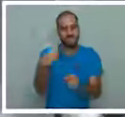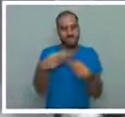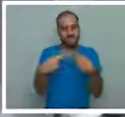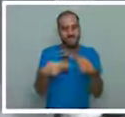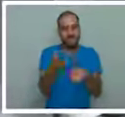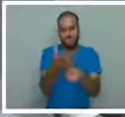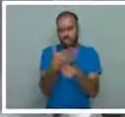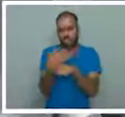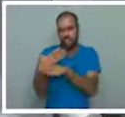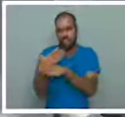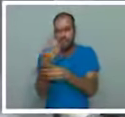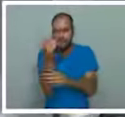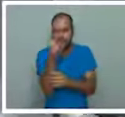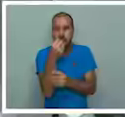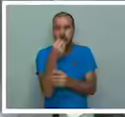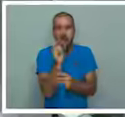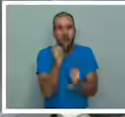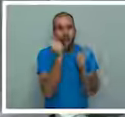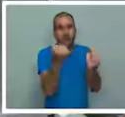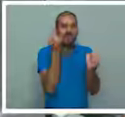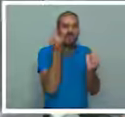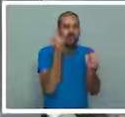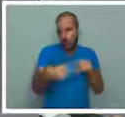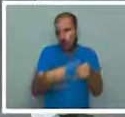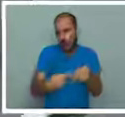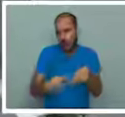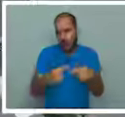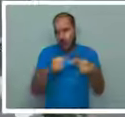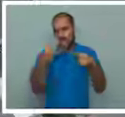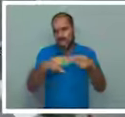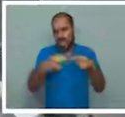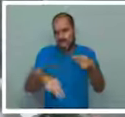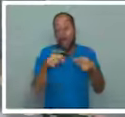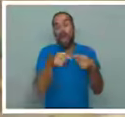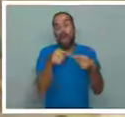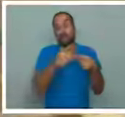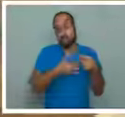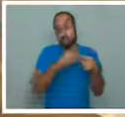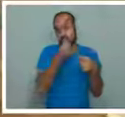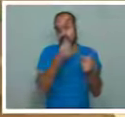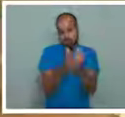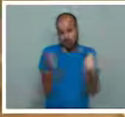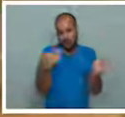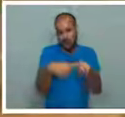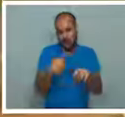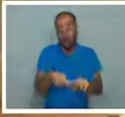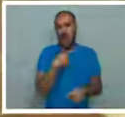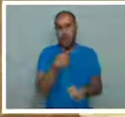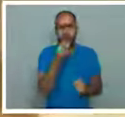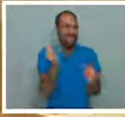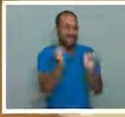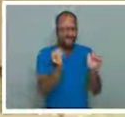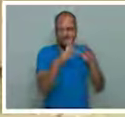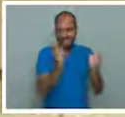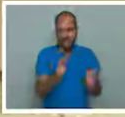productivos ya sea en estados frescos refrigerados o congelados nos encontramos en el área inmensos en